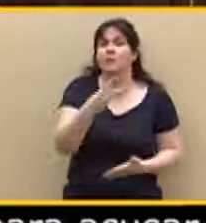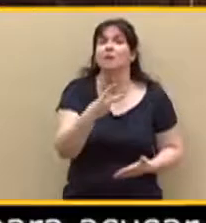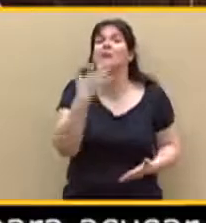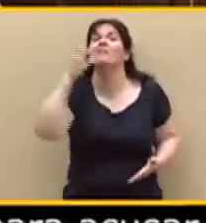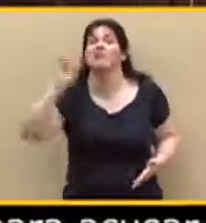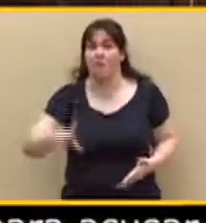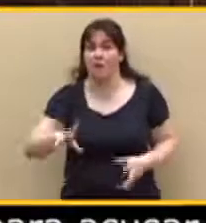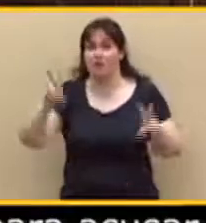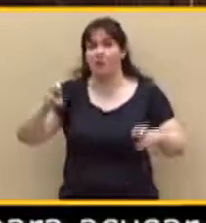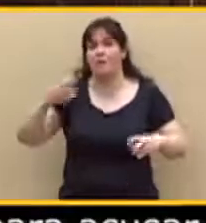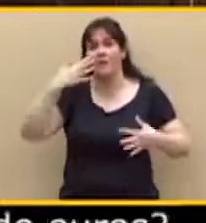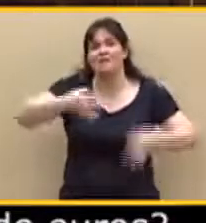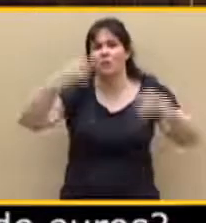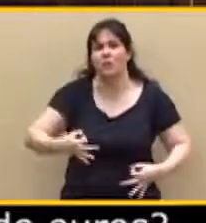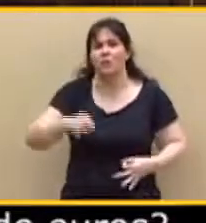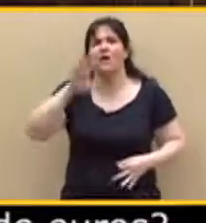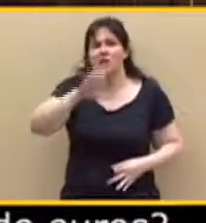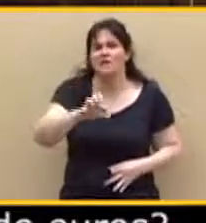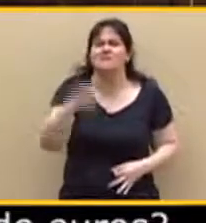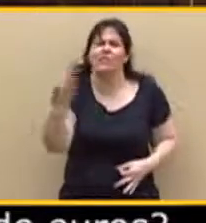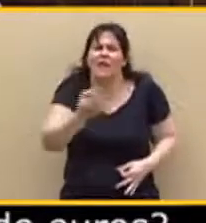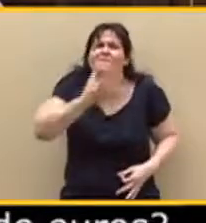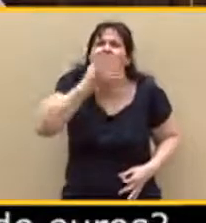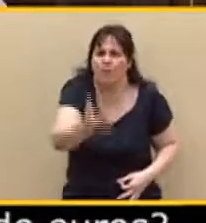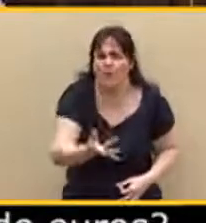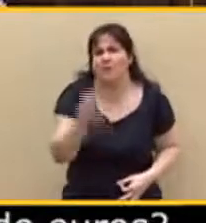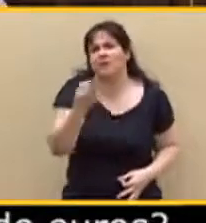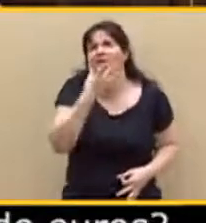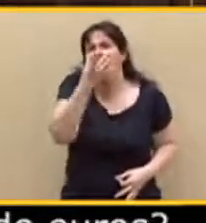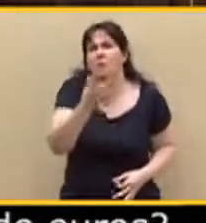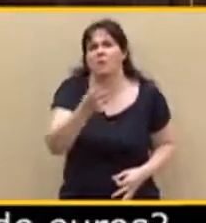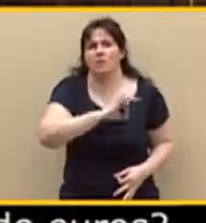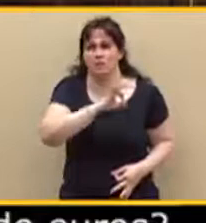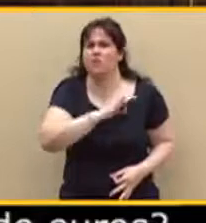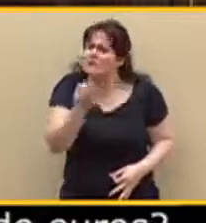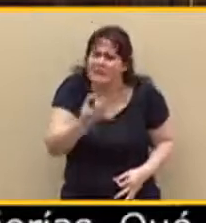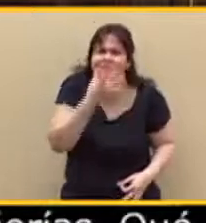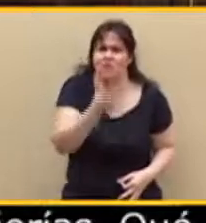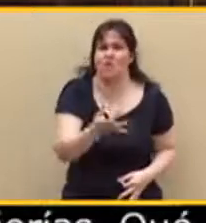Estado, señorías. ¡Qué vergüenza! ¡Qué vergüenza! ¡Qué vergüenza! Y